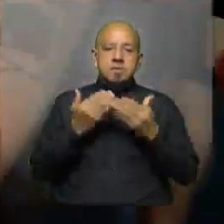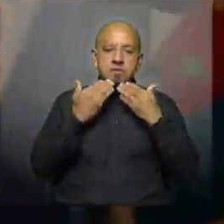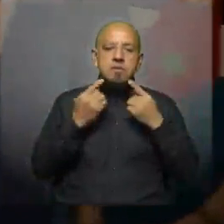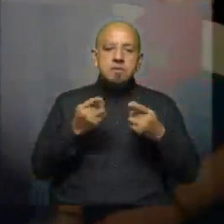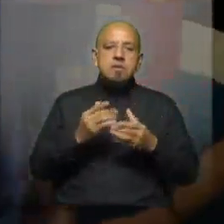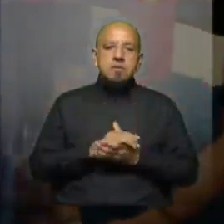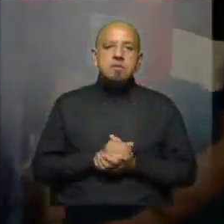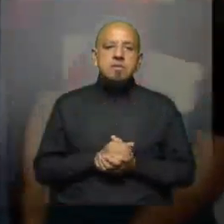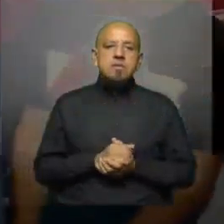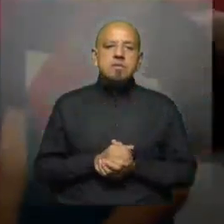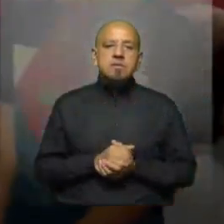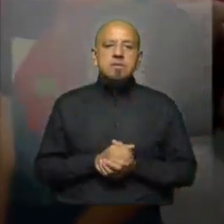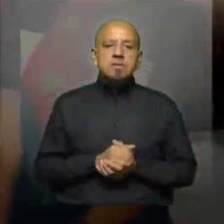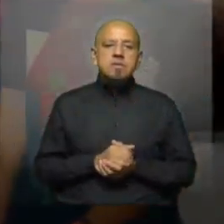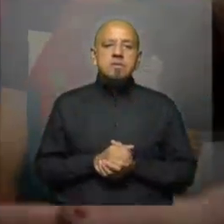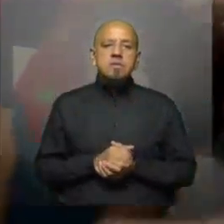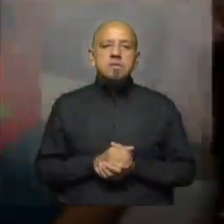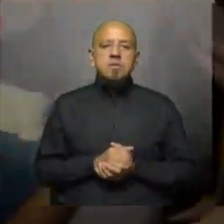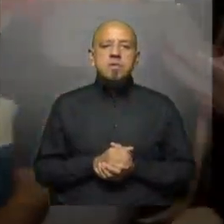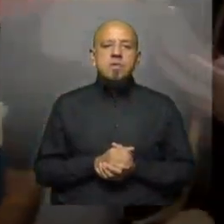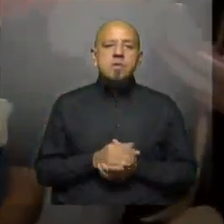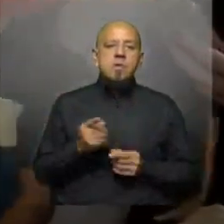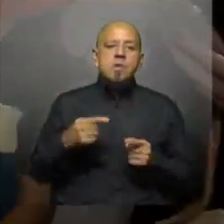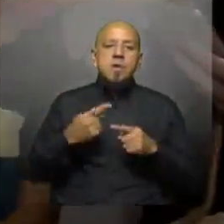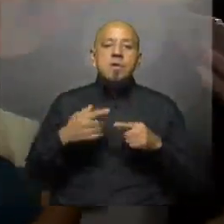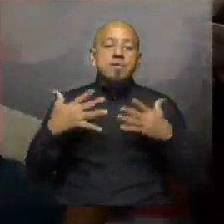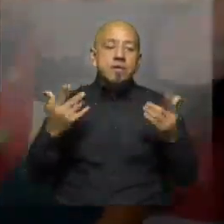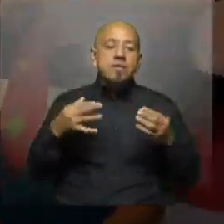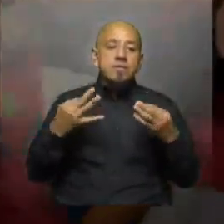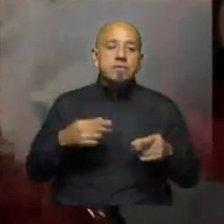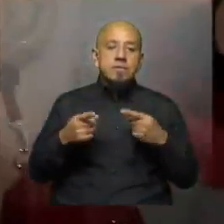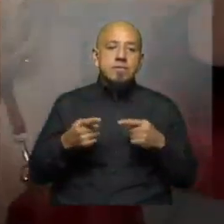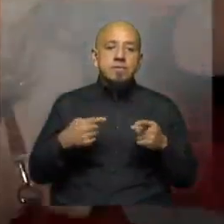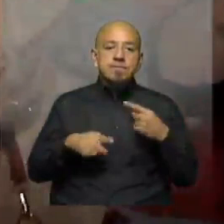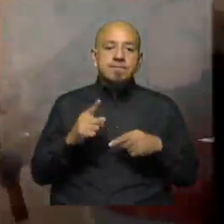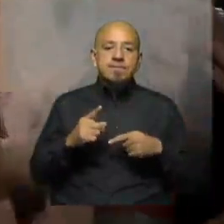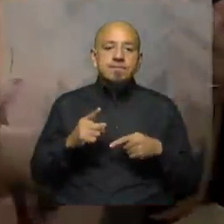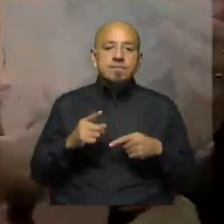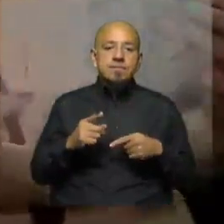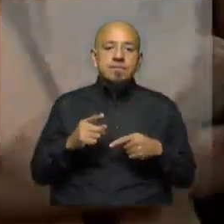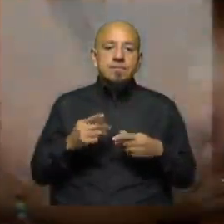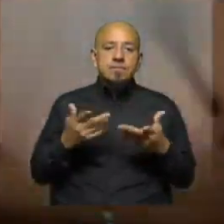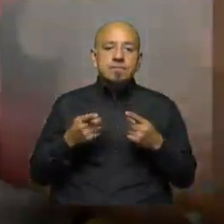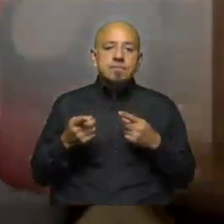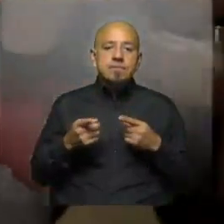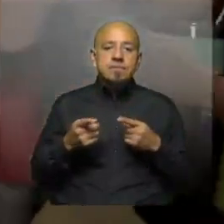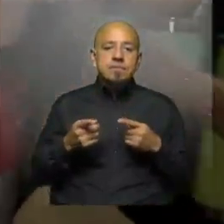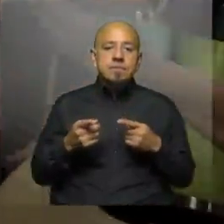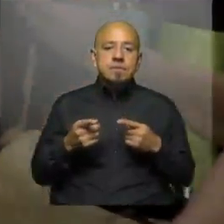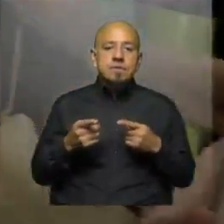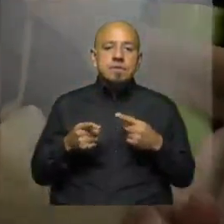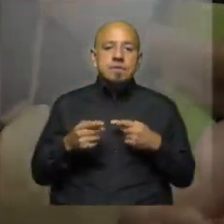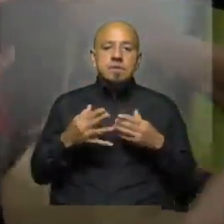muchas gracias. Bueno, chiquilinas, esto es una fiesta, esto es un éxito, pero antes de ir a piso con ustedes,